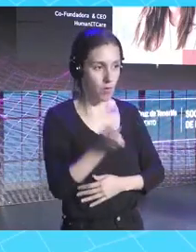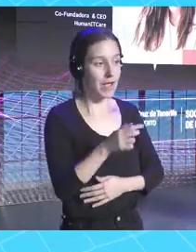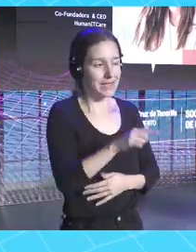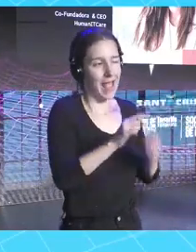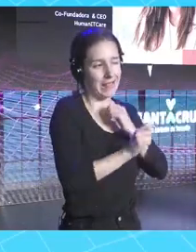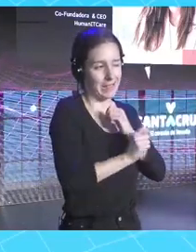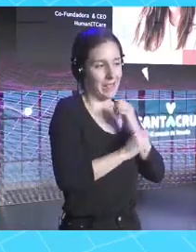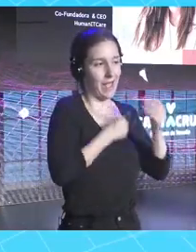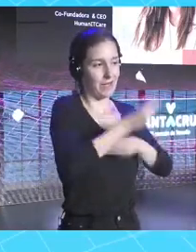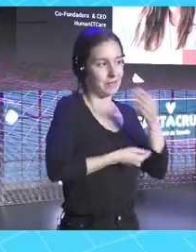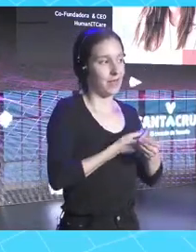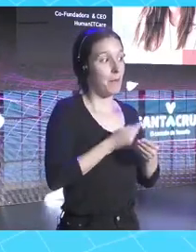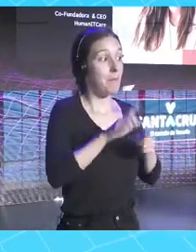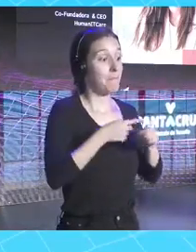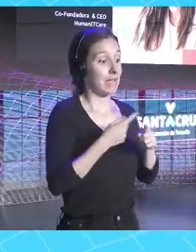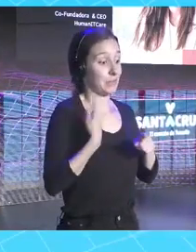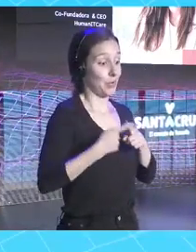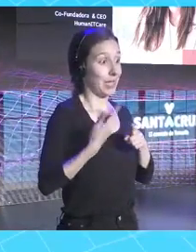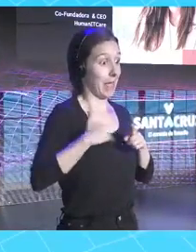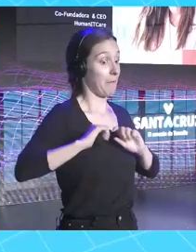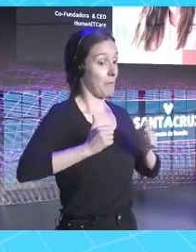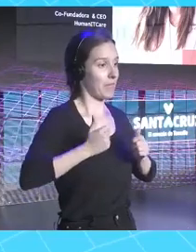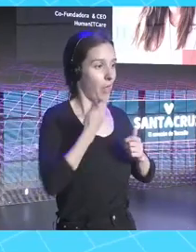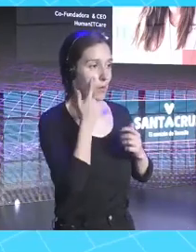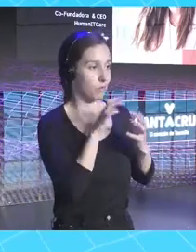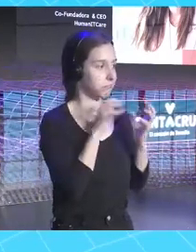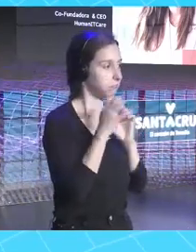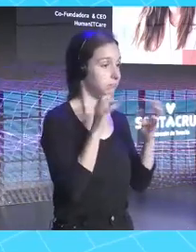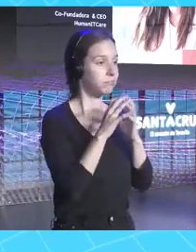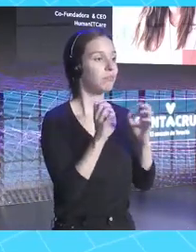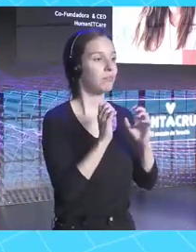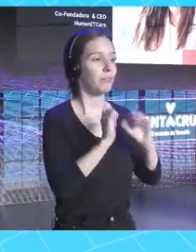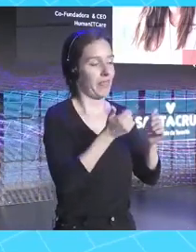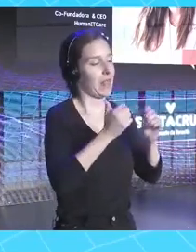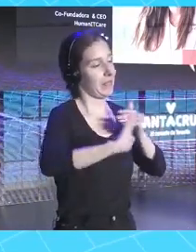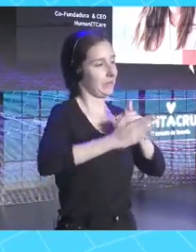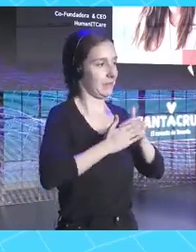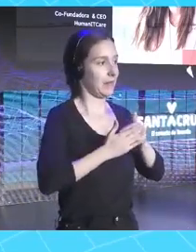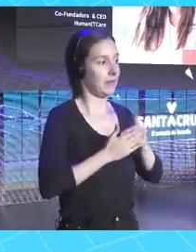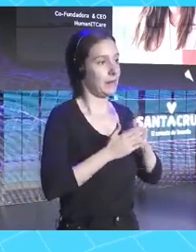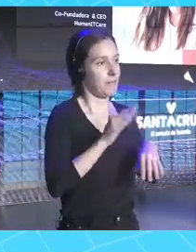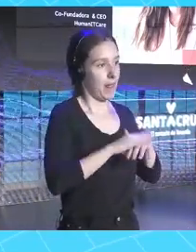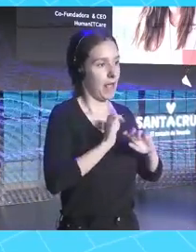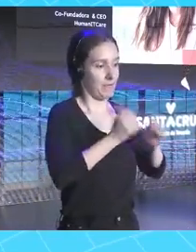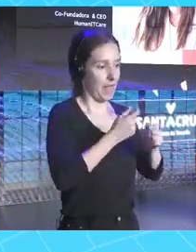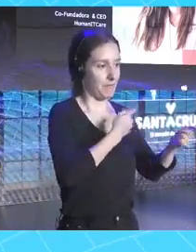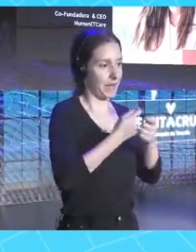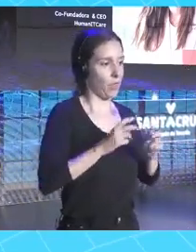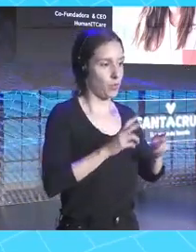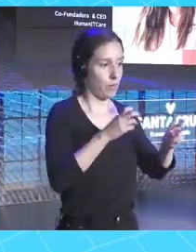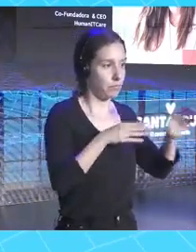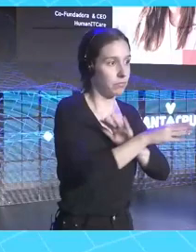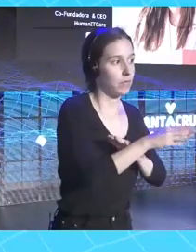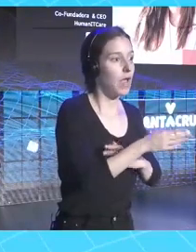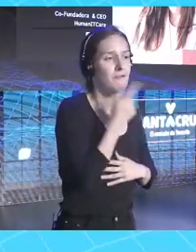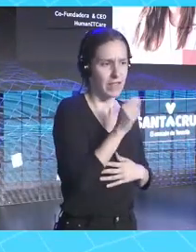operaciones otras que tenemos pensadas nuestra estrategia que estamos haciendo para entrar en este nuevo mercado no va a ser fácil porque ya se sabe O sea no si fuera fácil